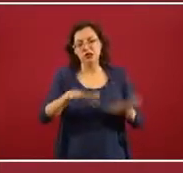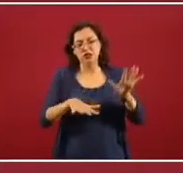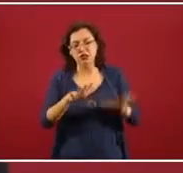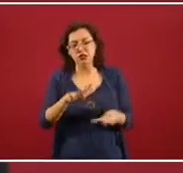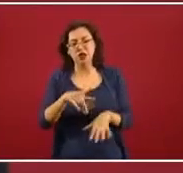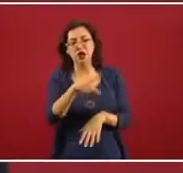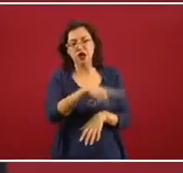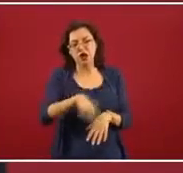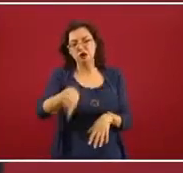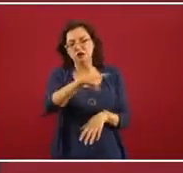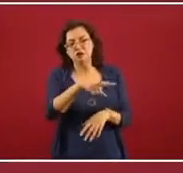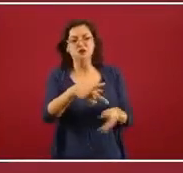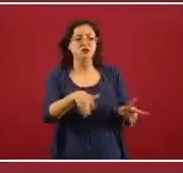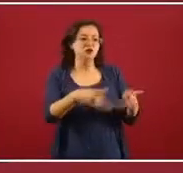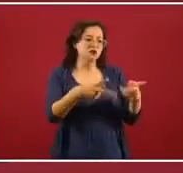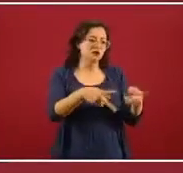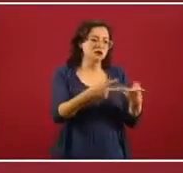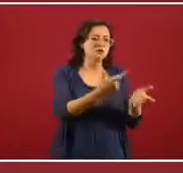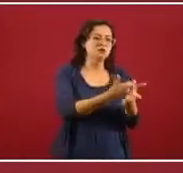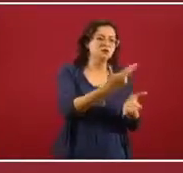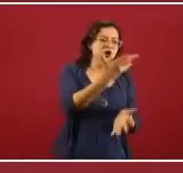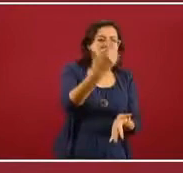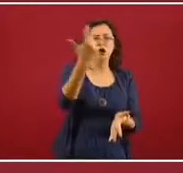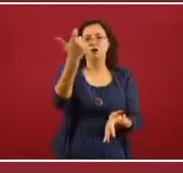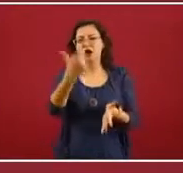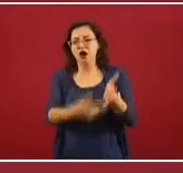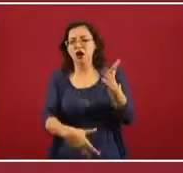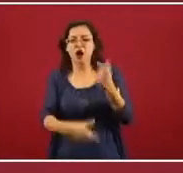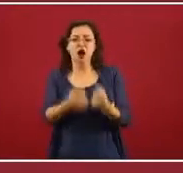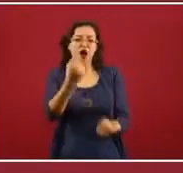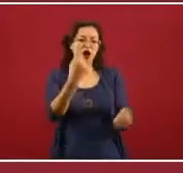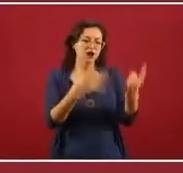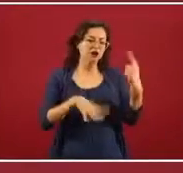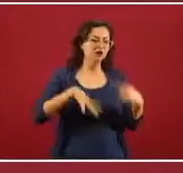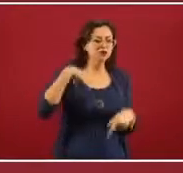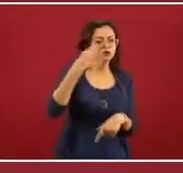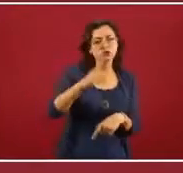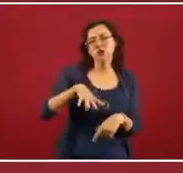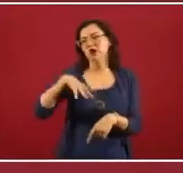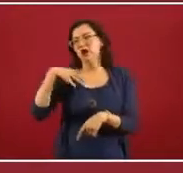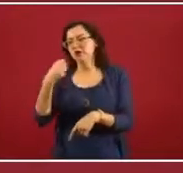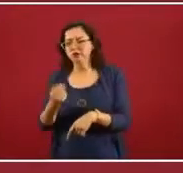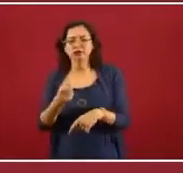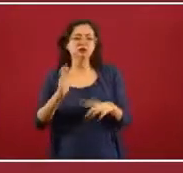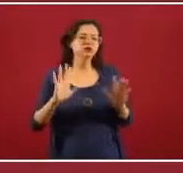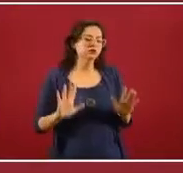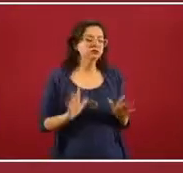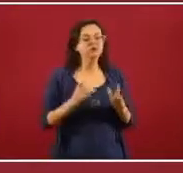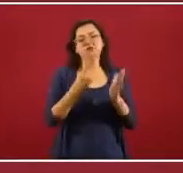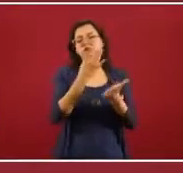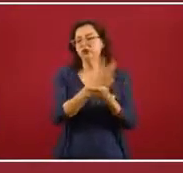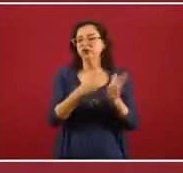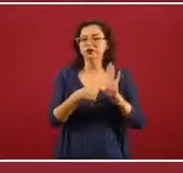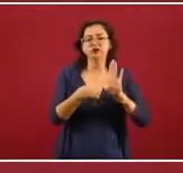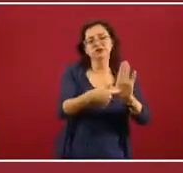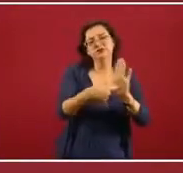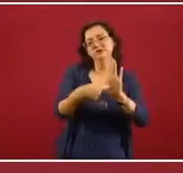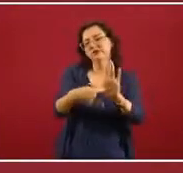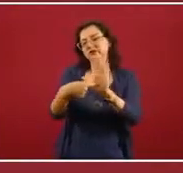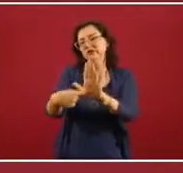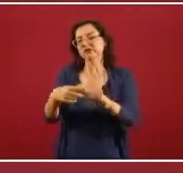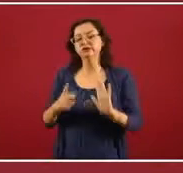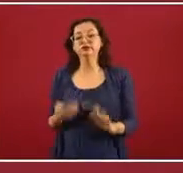aquí exhibimos a quienes abusan de los consumidores, pero ahora tenemos